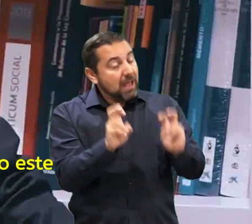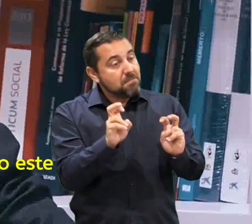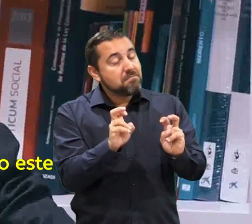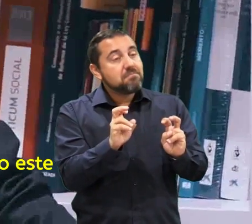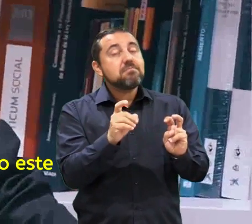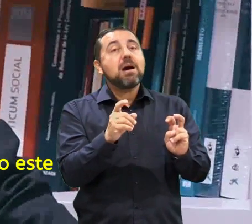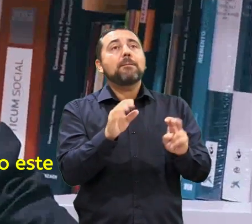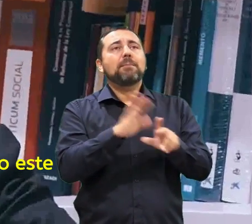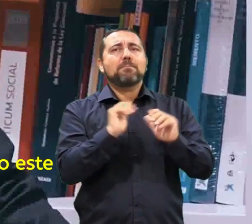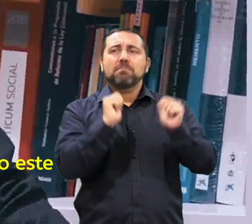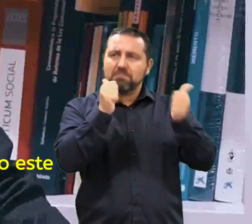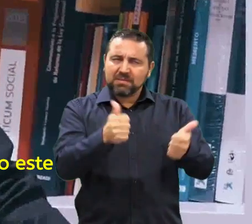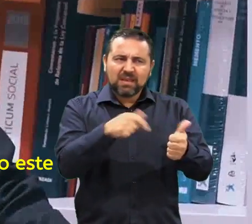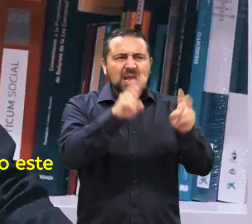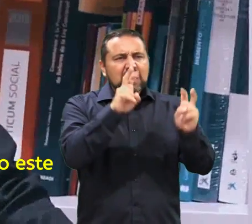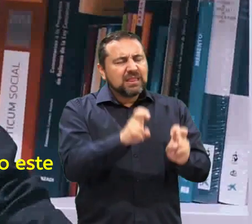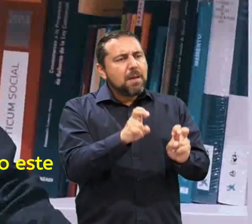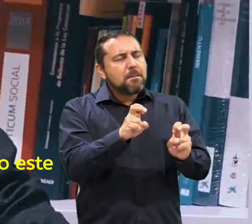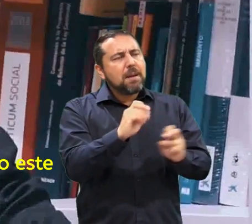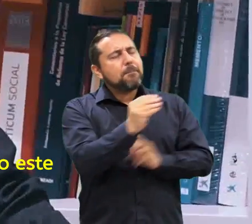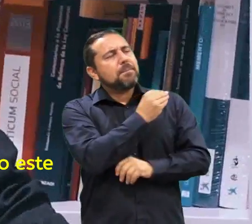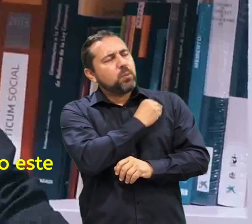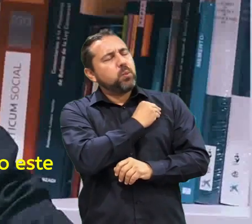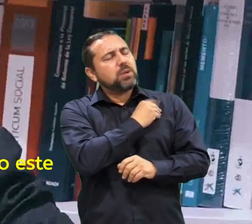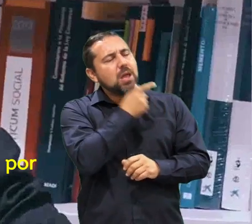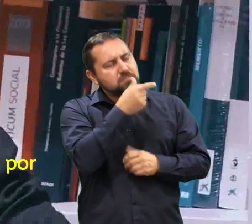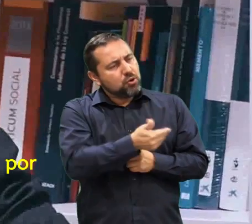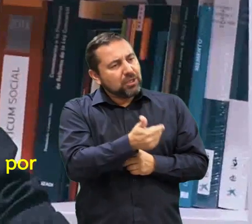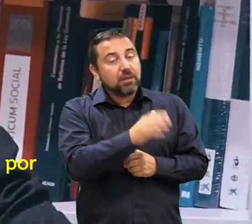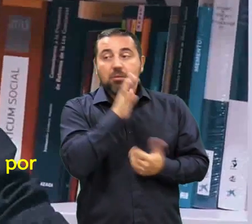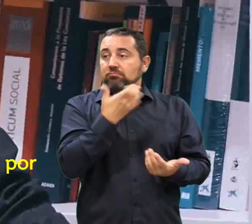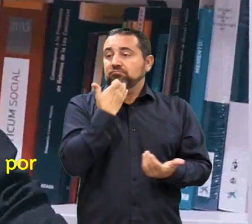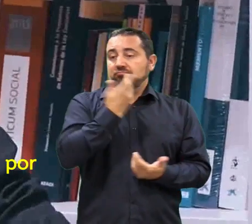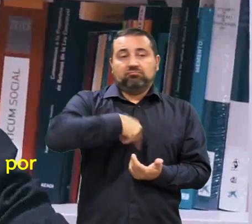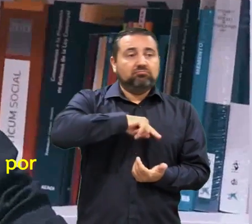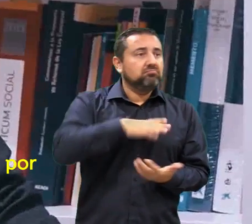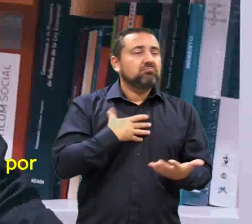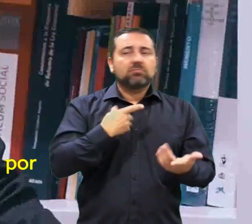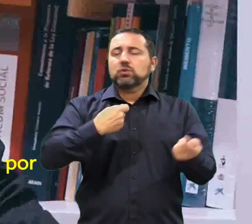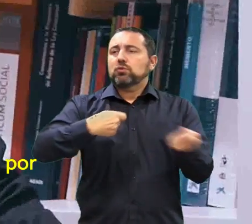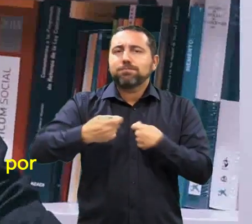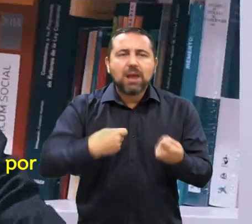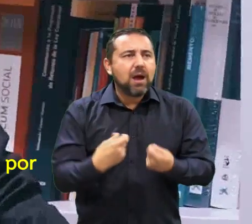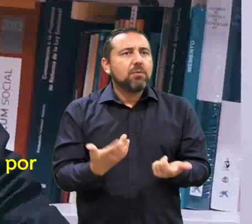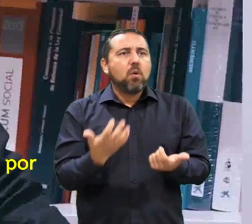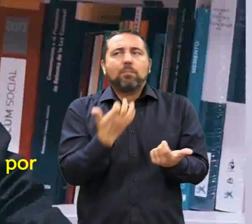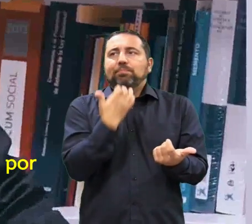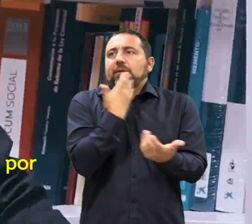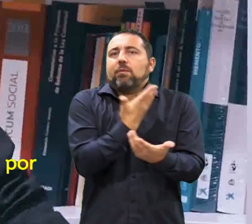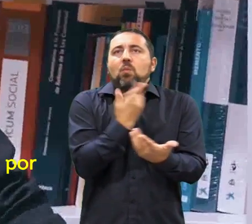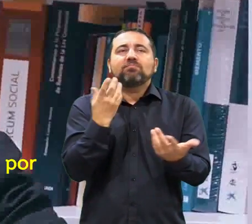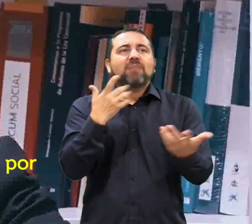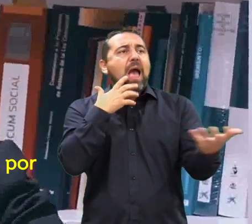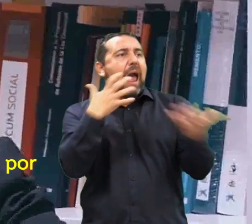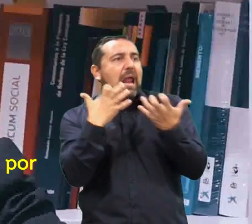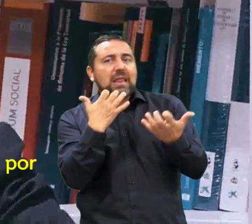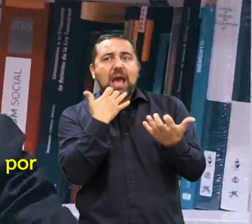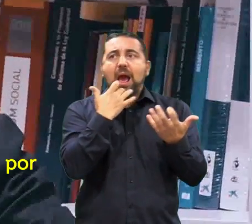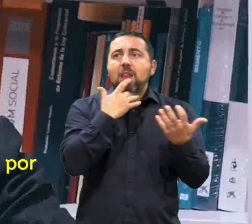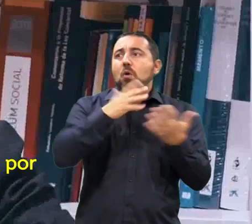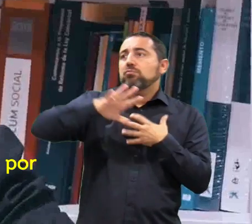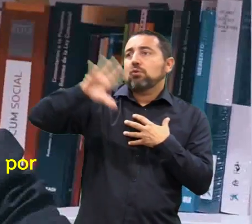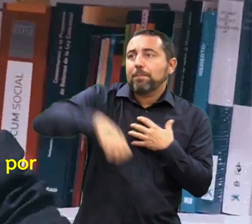muy bien sacando este tema como punto de arranque, porque cuando compramos o cuando adquirimos